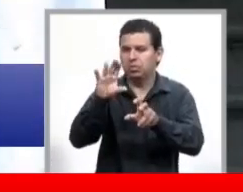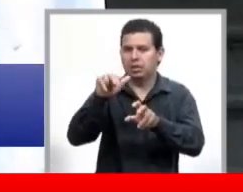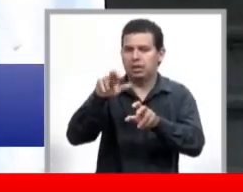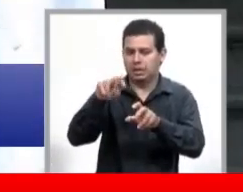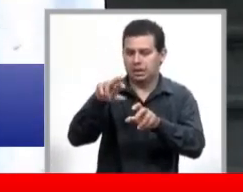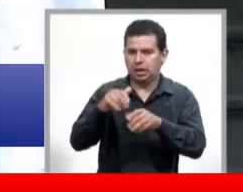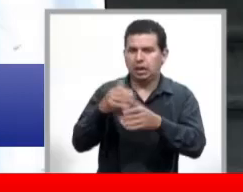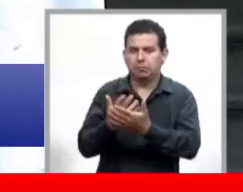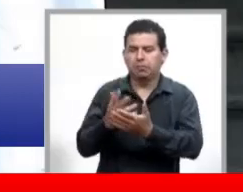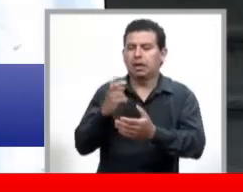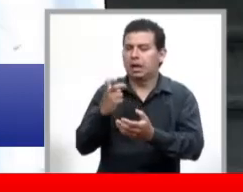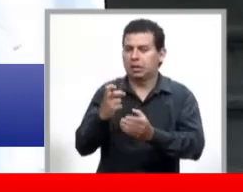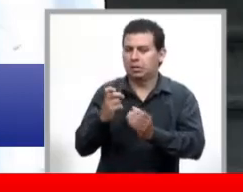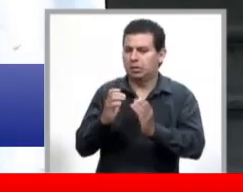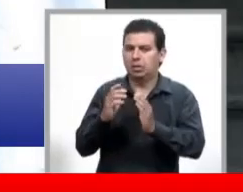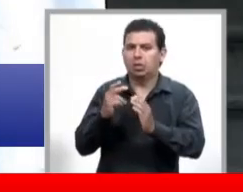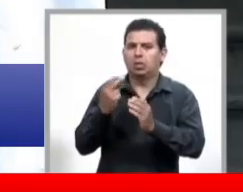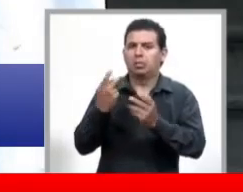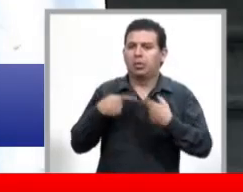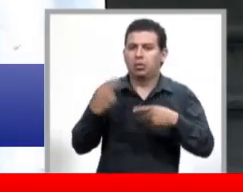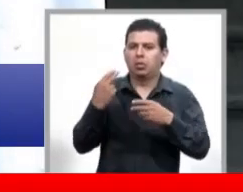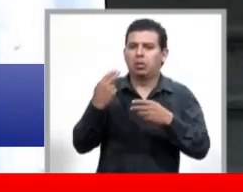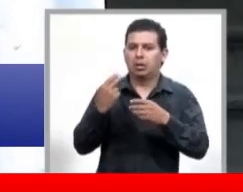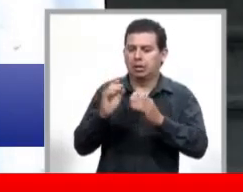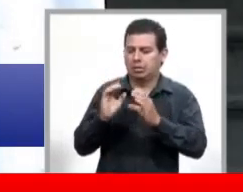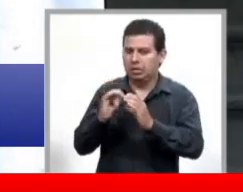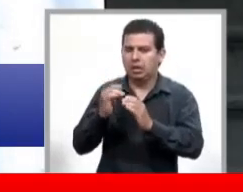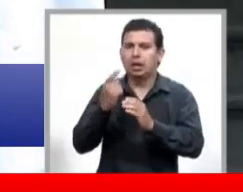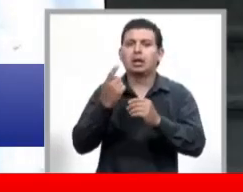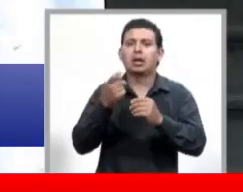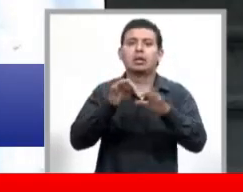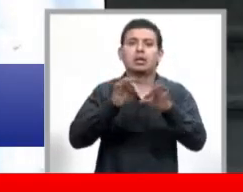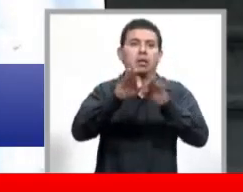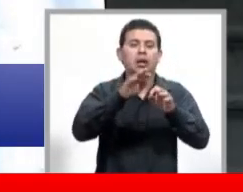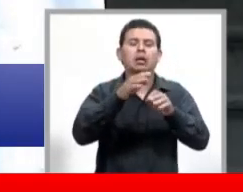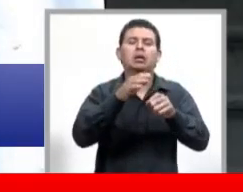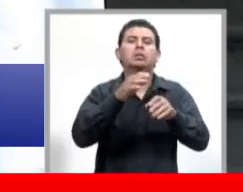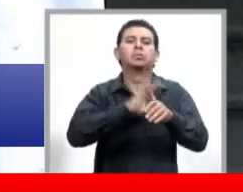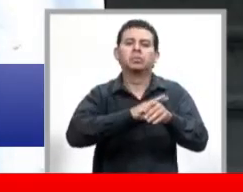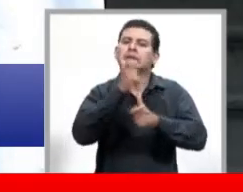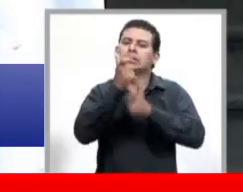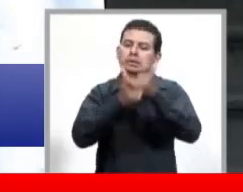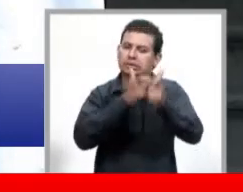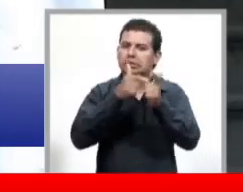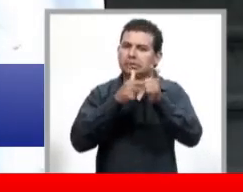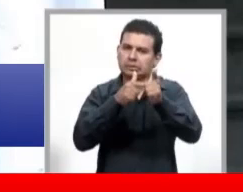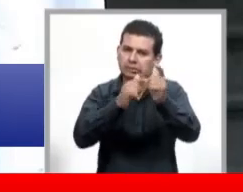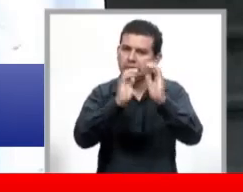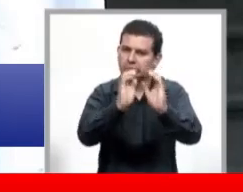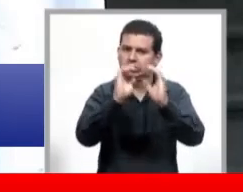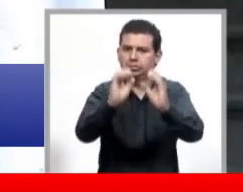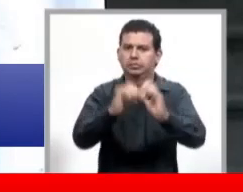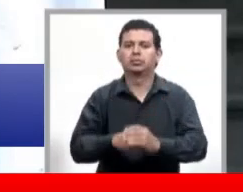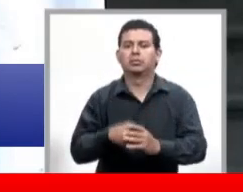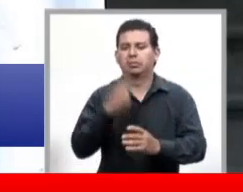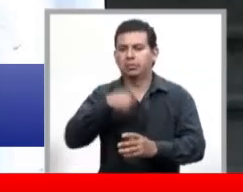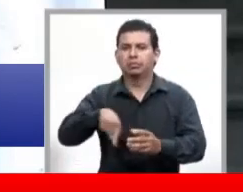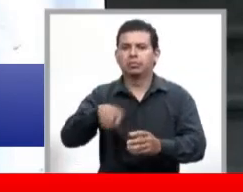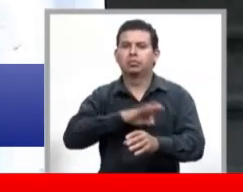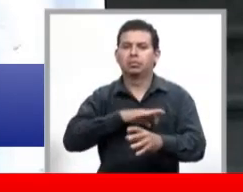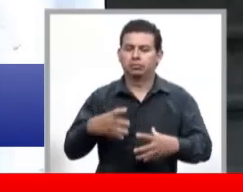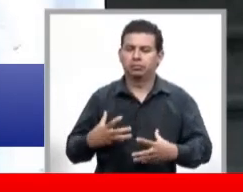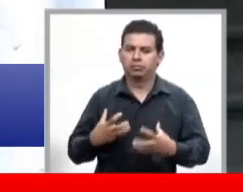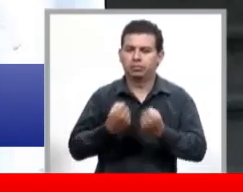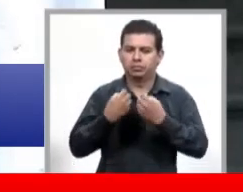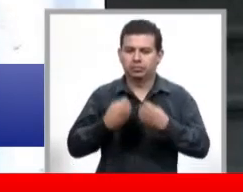es el objetivo, mantener el mayor número de empleos y que juntos podamos sobrevivir, primero en la